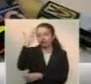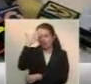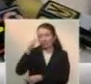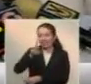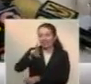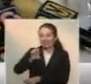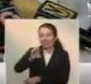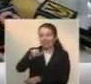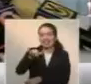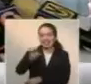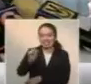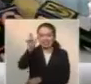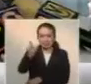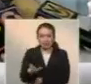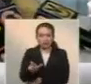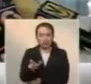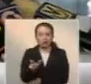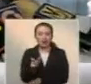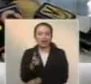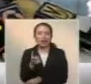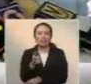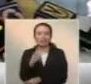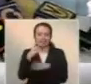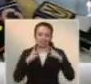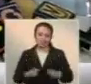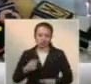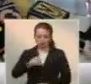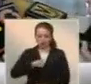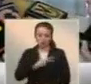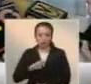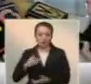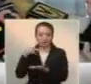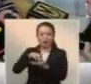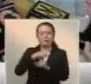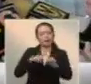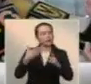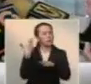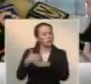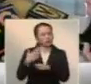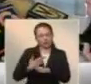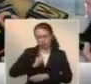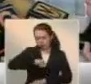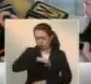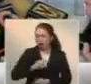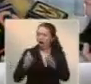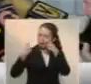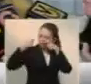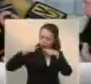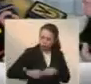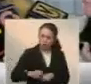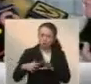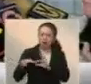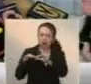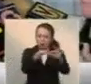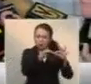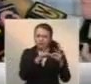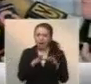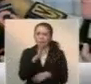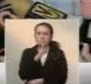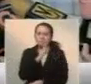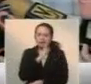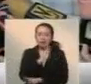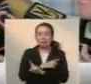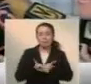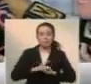Arévalo a introducir ante el CNE mi inhabilitación, nosotros apostamos a la unidad en el estado Barinas y tendrá que la mesa resolver ese problema. Más